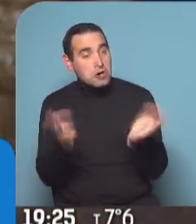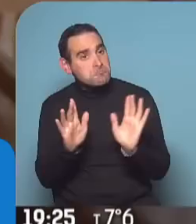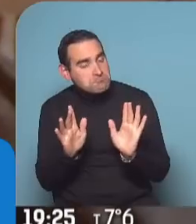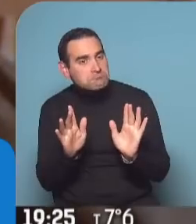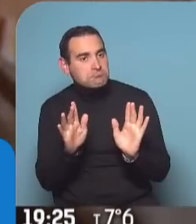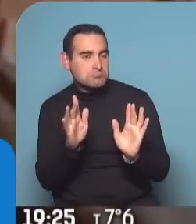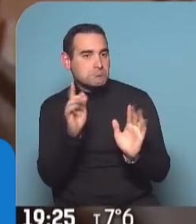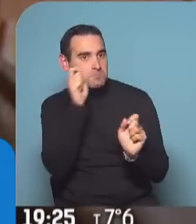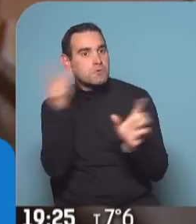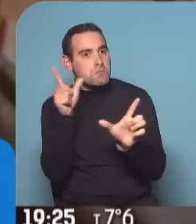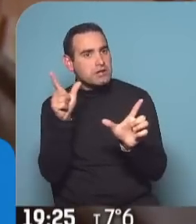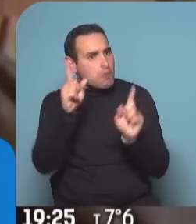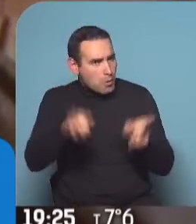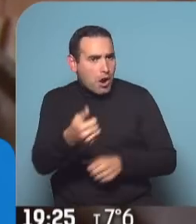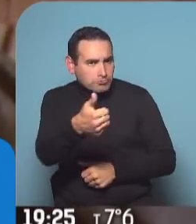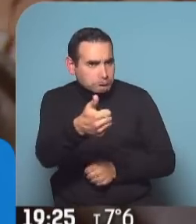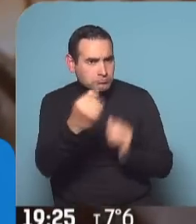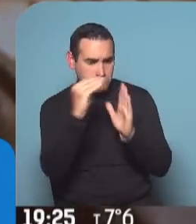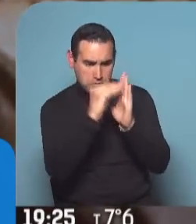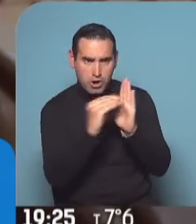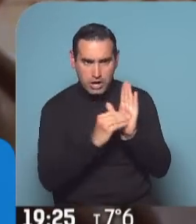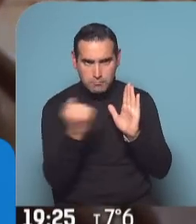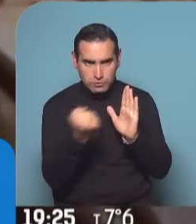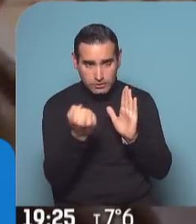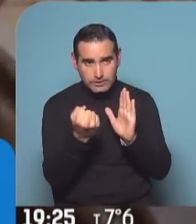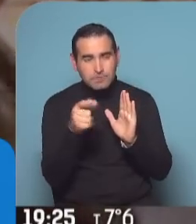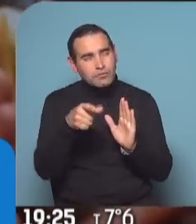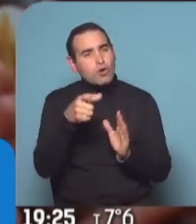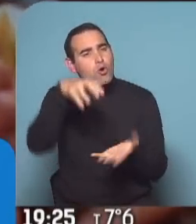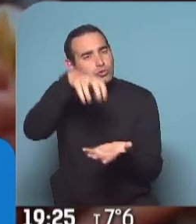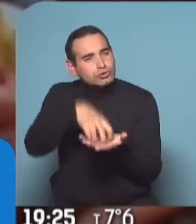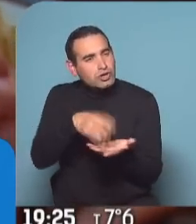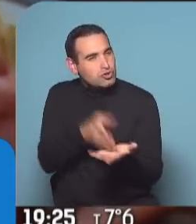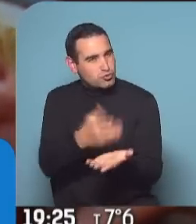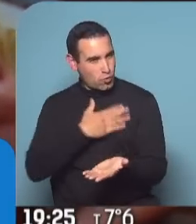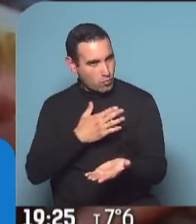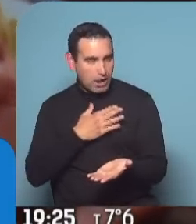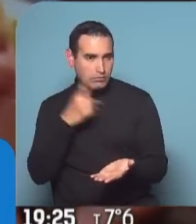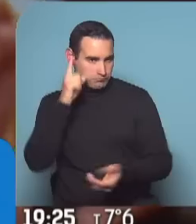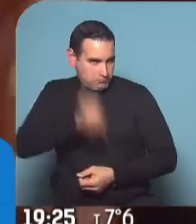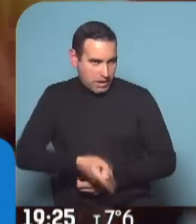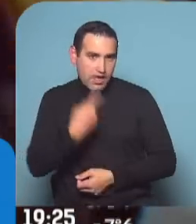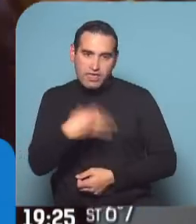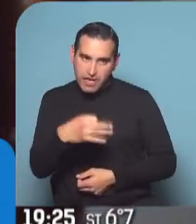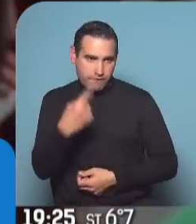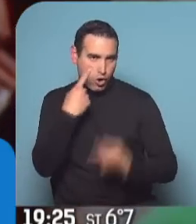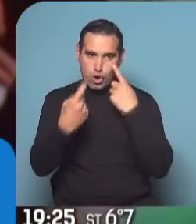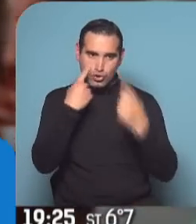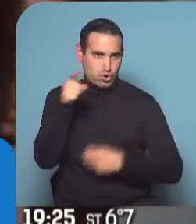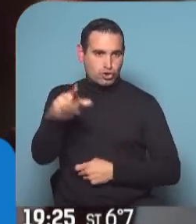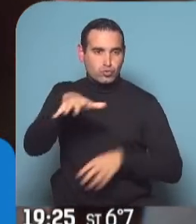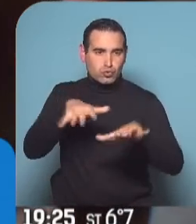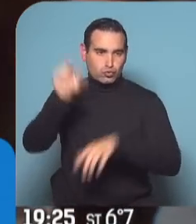esté reflejado en este informe. Ahora, el Consejo de Derechos Humanos tiene el mandato de seguir monitoreando la situación de